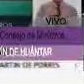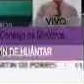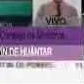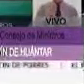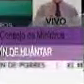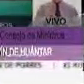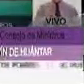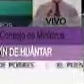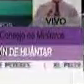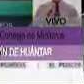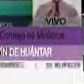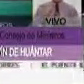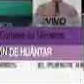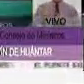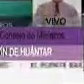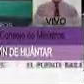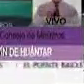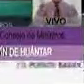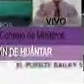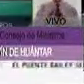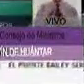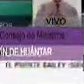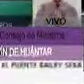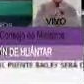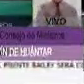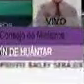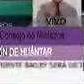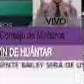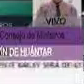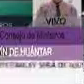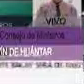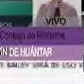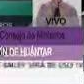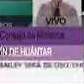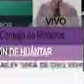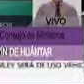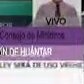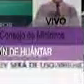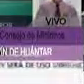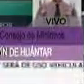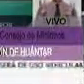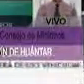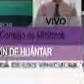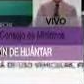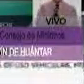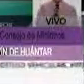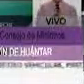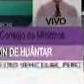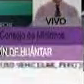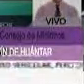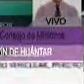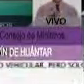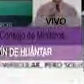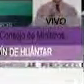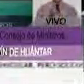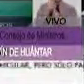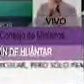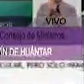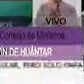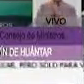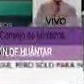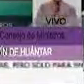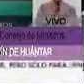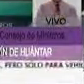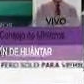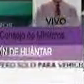jueces. La reunión, que no fue una reunión clandestina, sino fue una reunión patrocinada por el